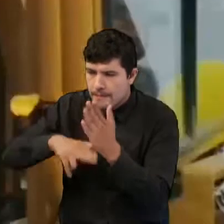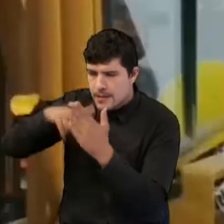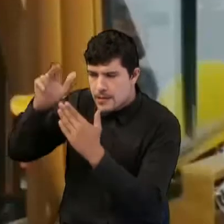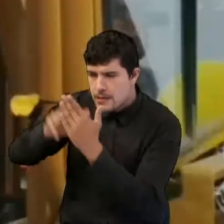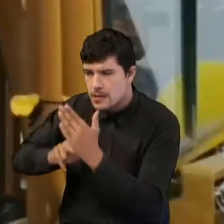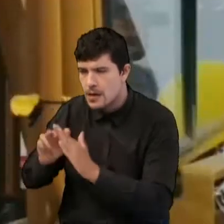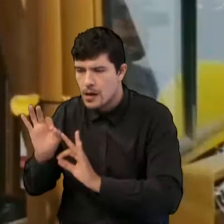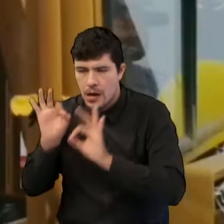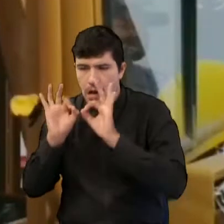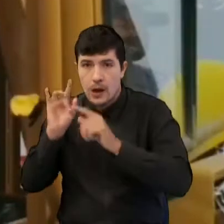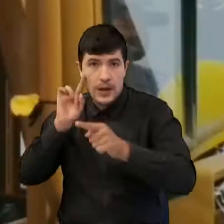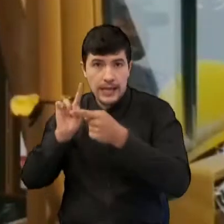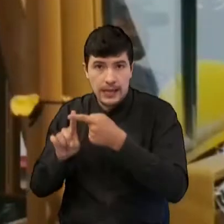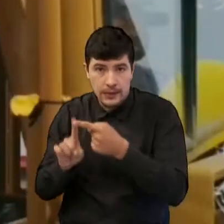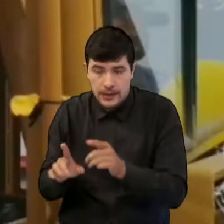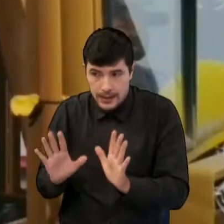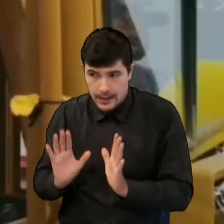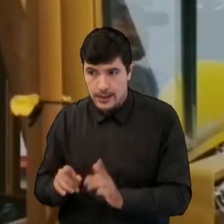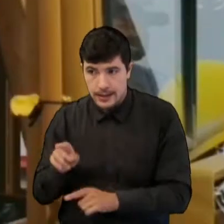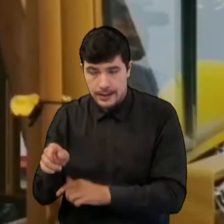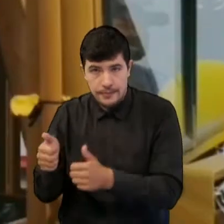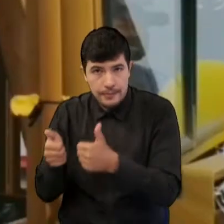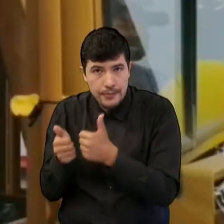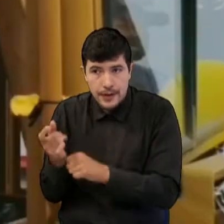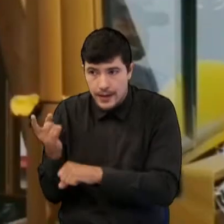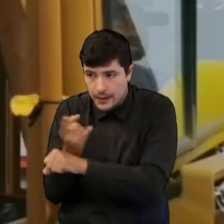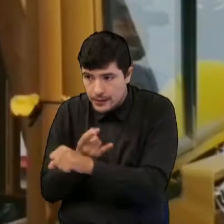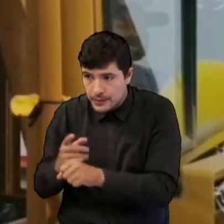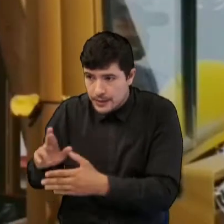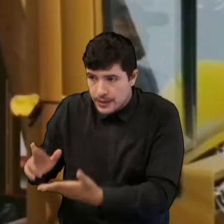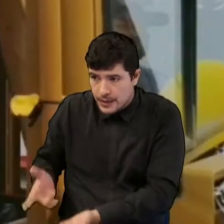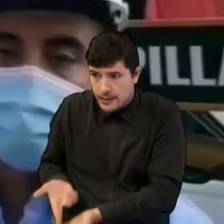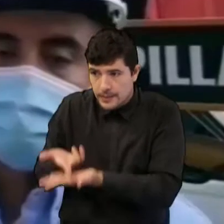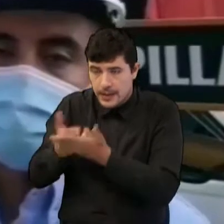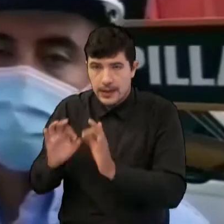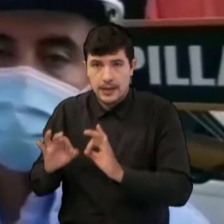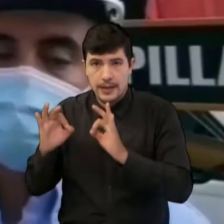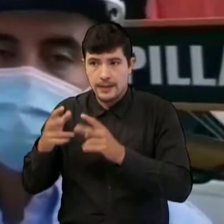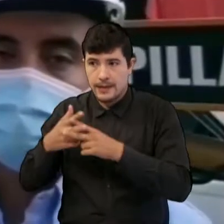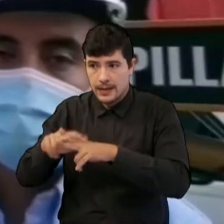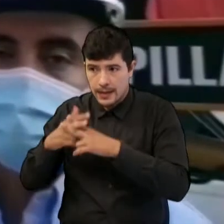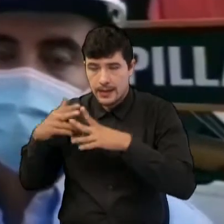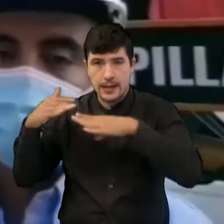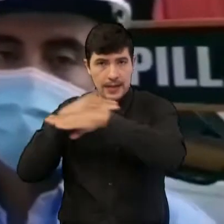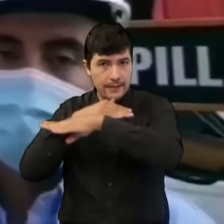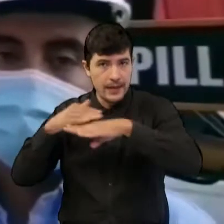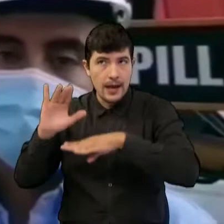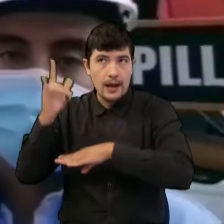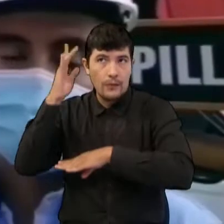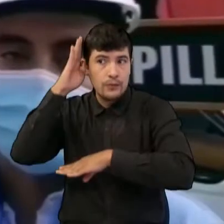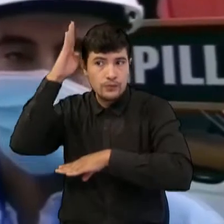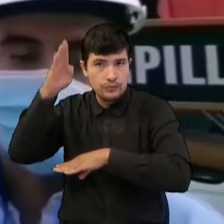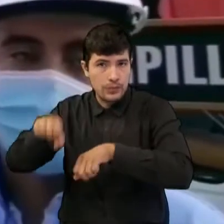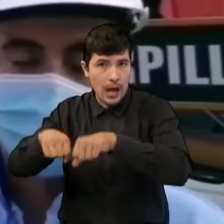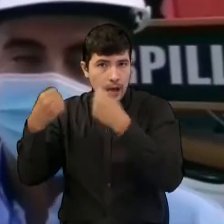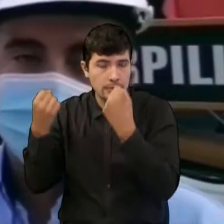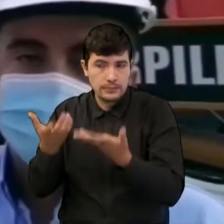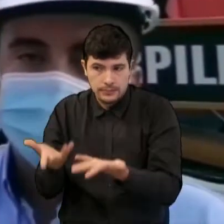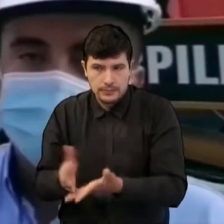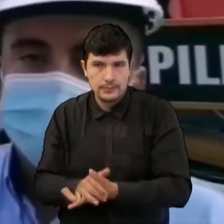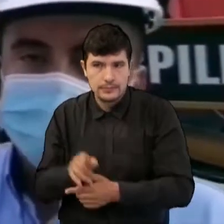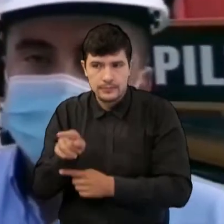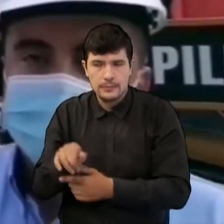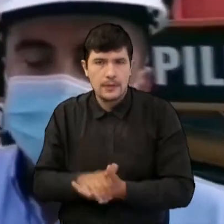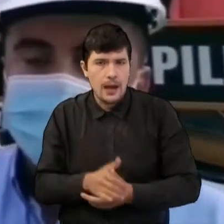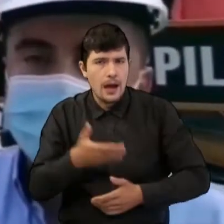con el propósito de darle utilidad en la recuperación y mantenimiento de vías significa ello que teníamos una gran máquina